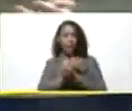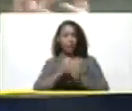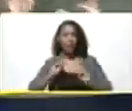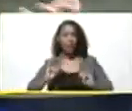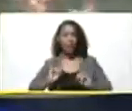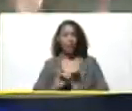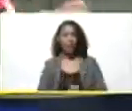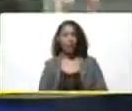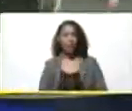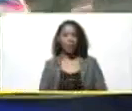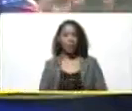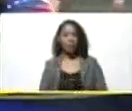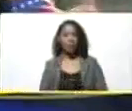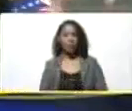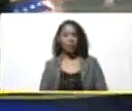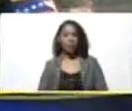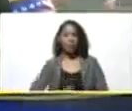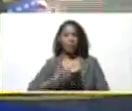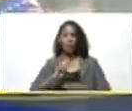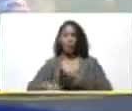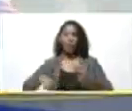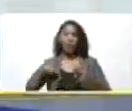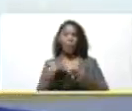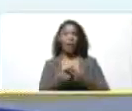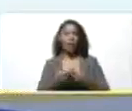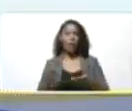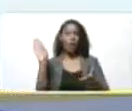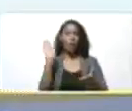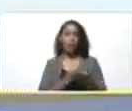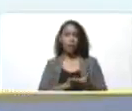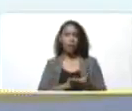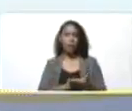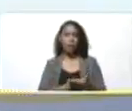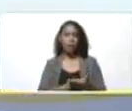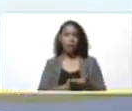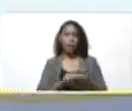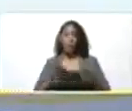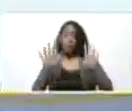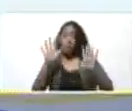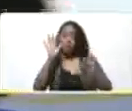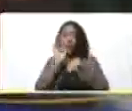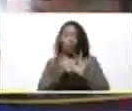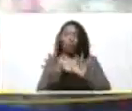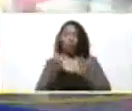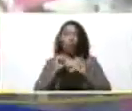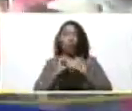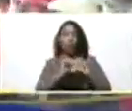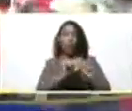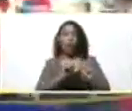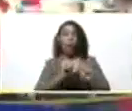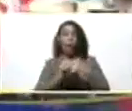independencia. Nunca más será necesario mientras continuemos con